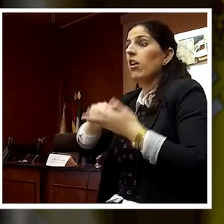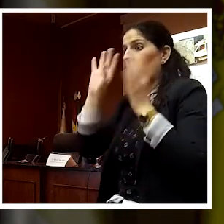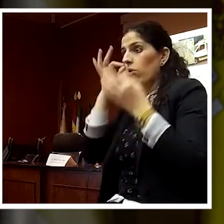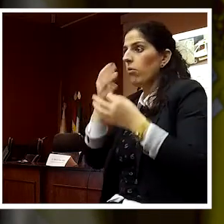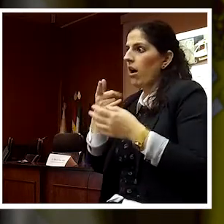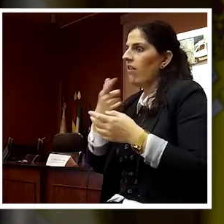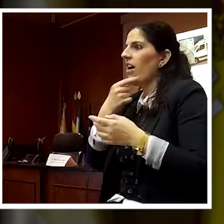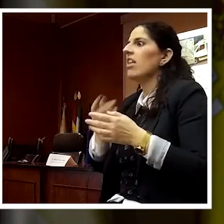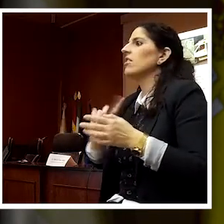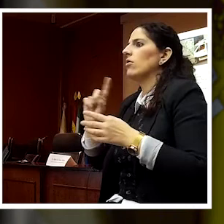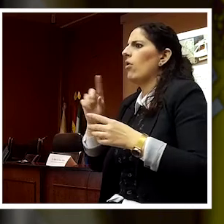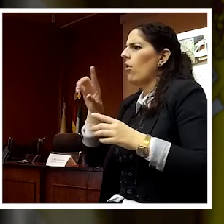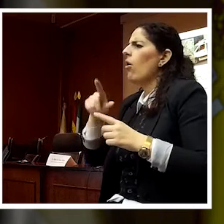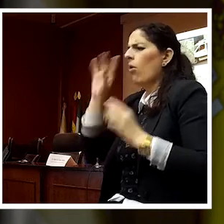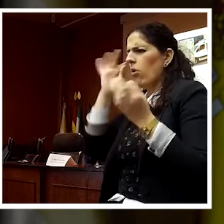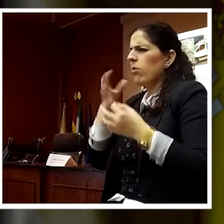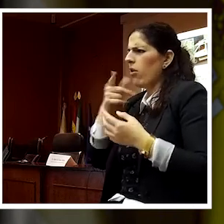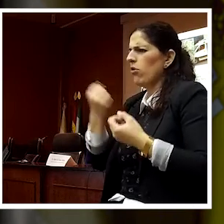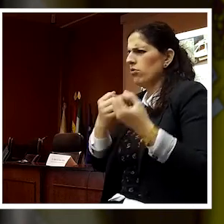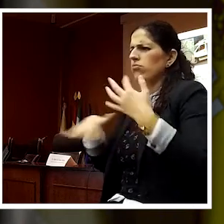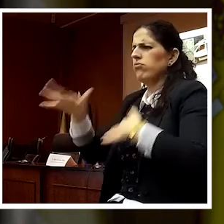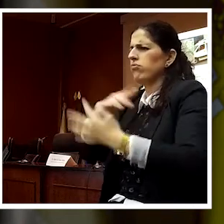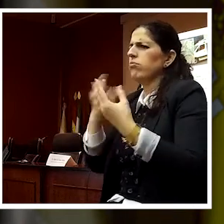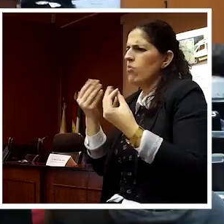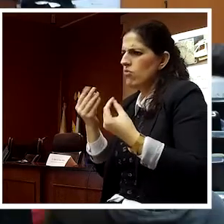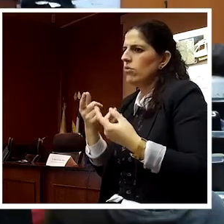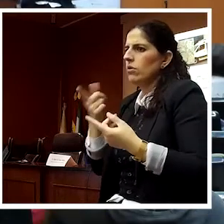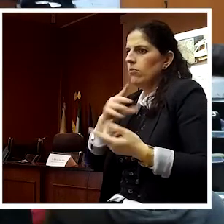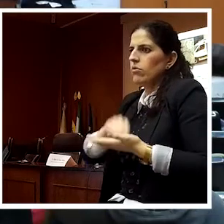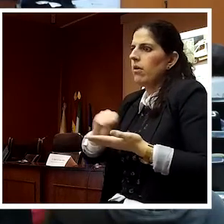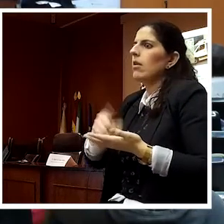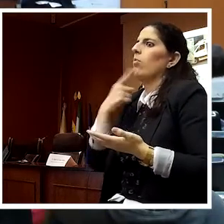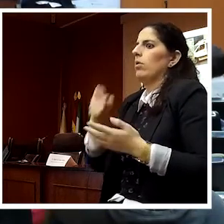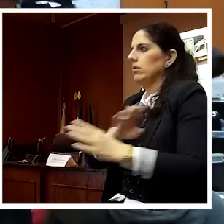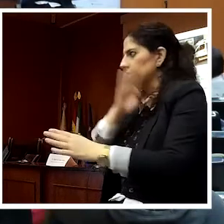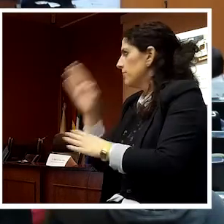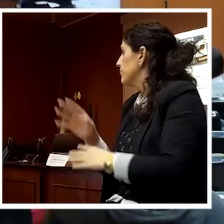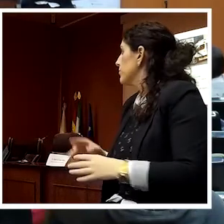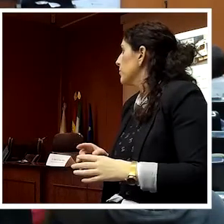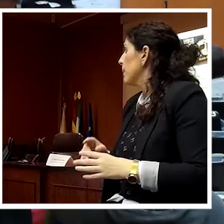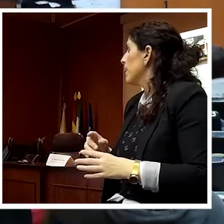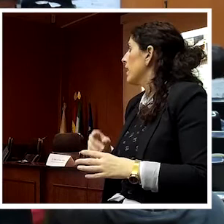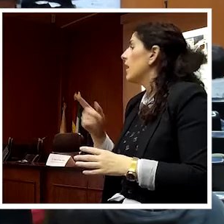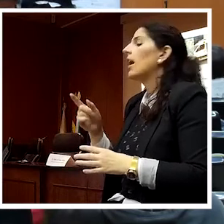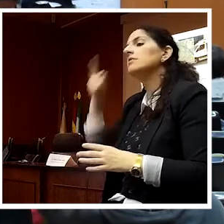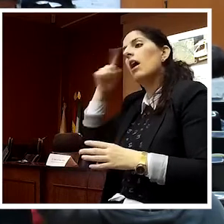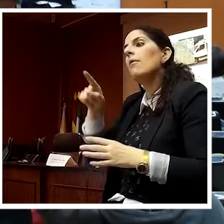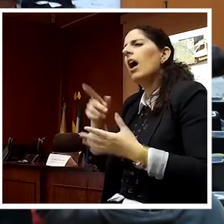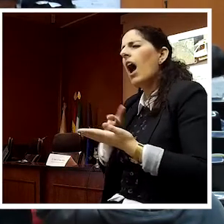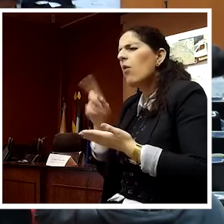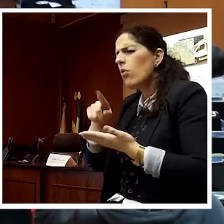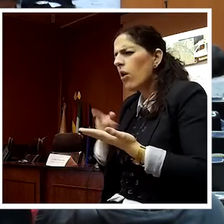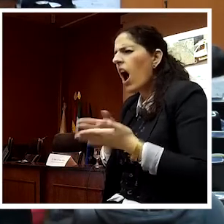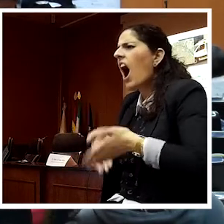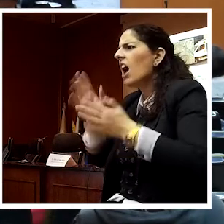atravesar. Córdoba ha cambiado muchísimo el tráfico. Y además tienes que mirar el plano, o sea, no te dicen una calle y la sabes